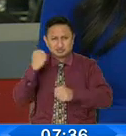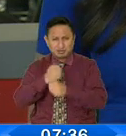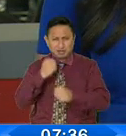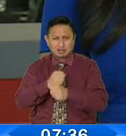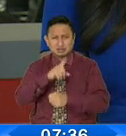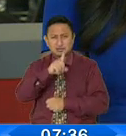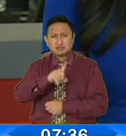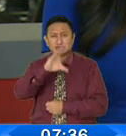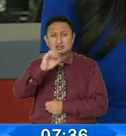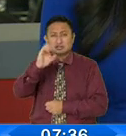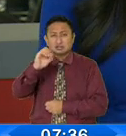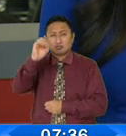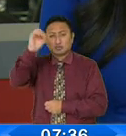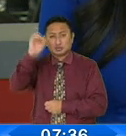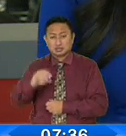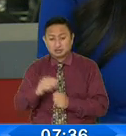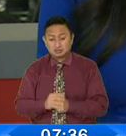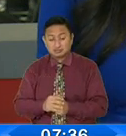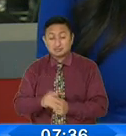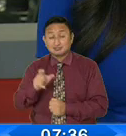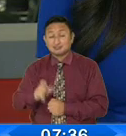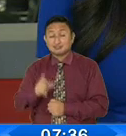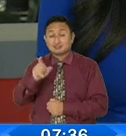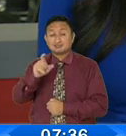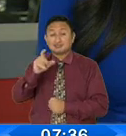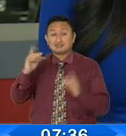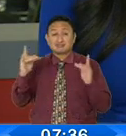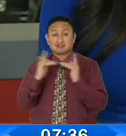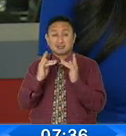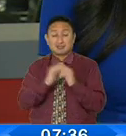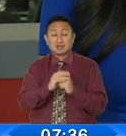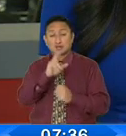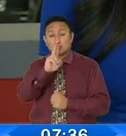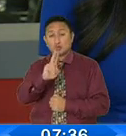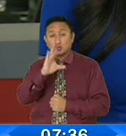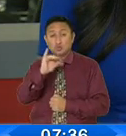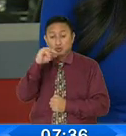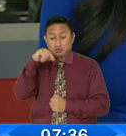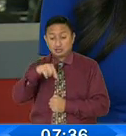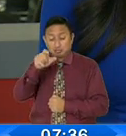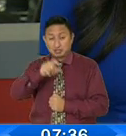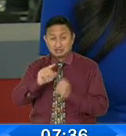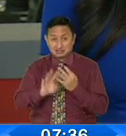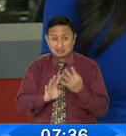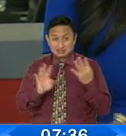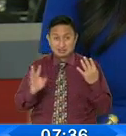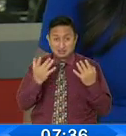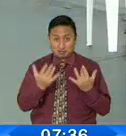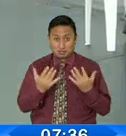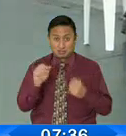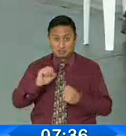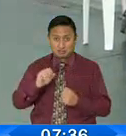Aún hay lista de espera para una cama de cuidados intensivos en ambas casas de salud.